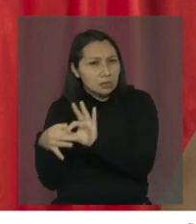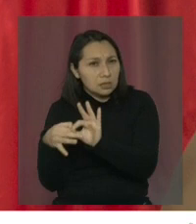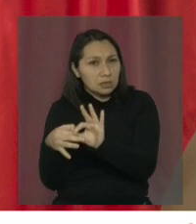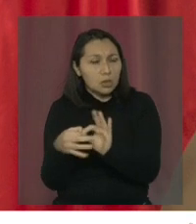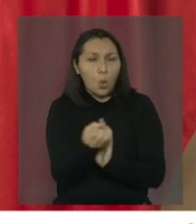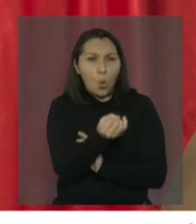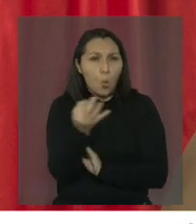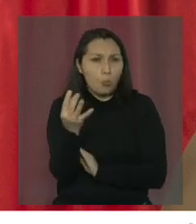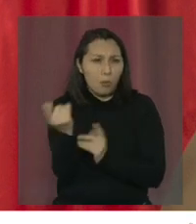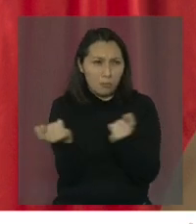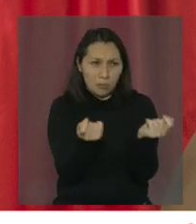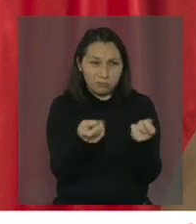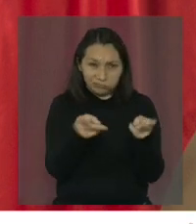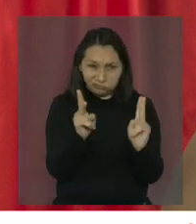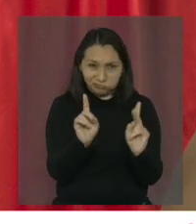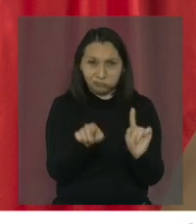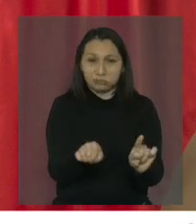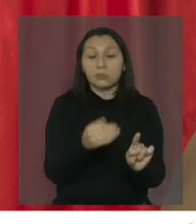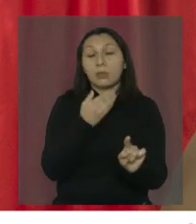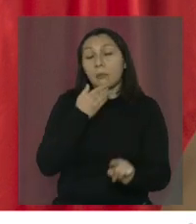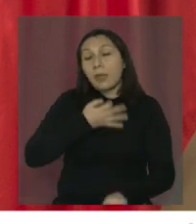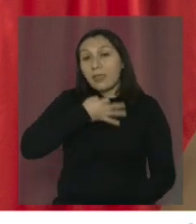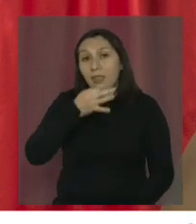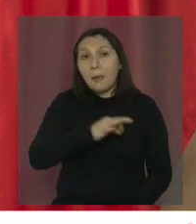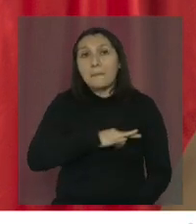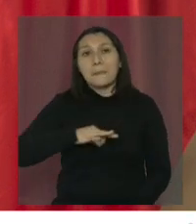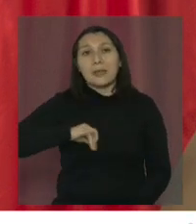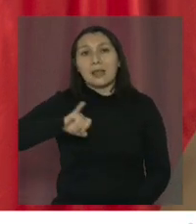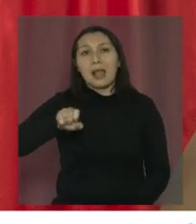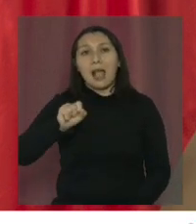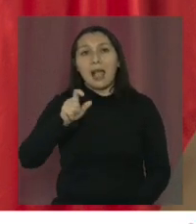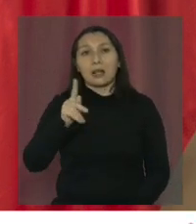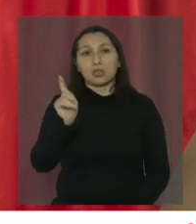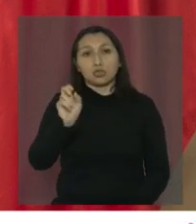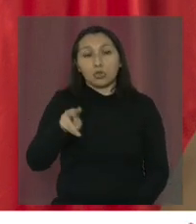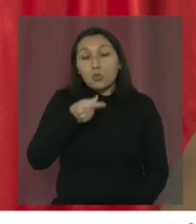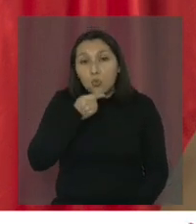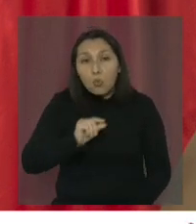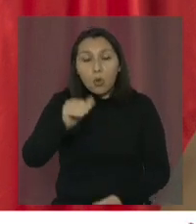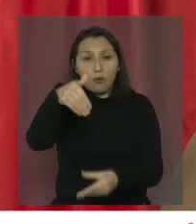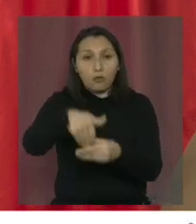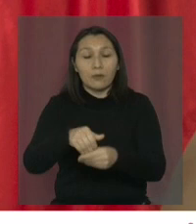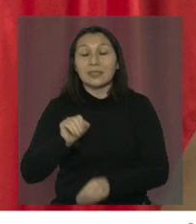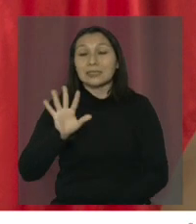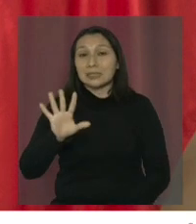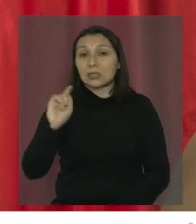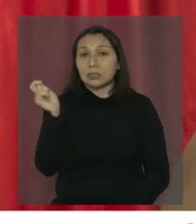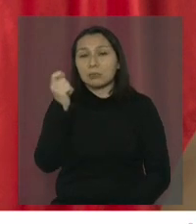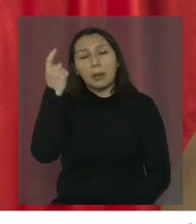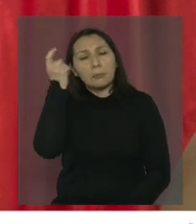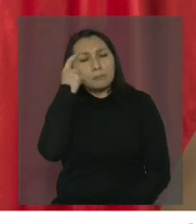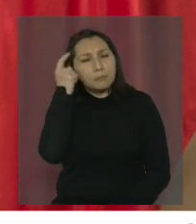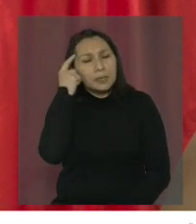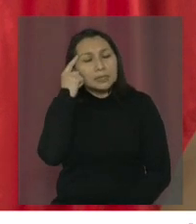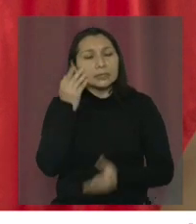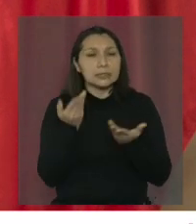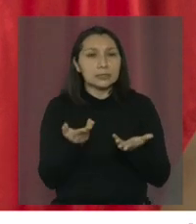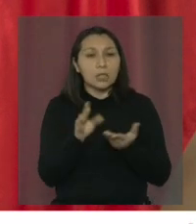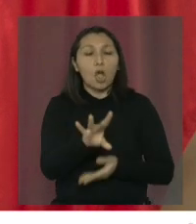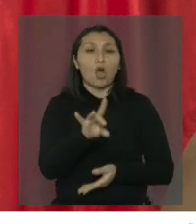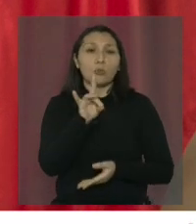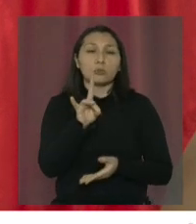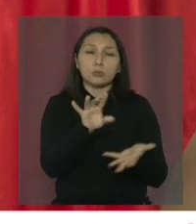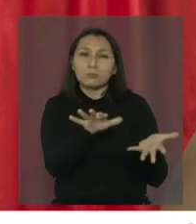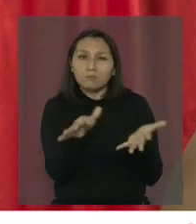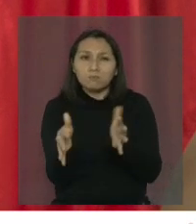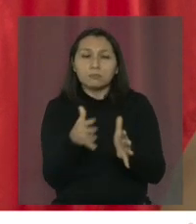ambos números y lo otro propósito de la declaración es visto jackson al fin de semana diciendo que de cara al plebiscito el 5 de septiembre van a pensar es una opción o van